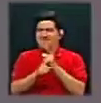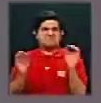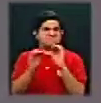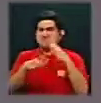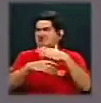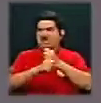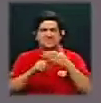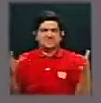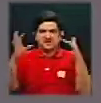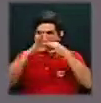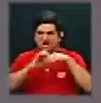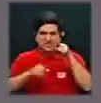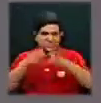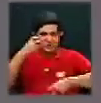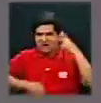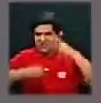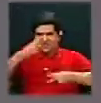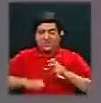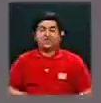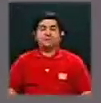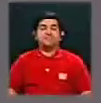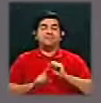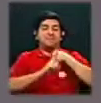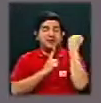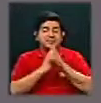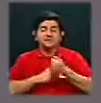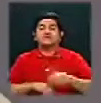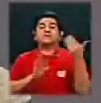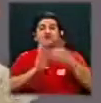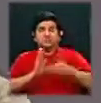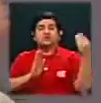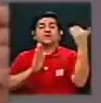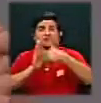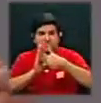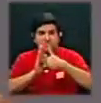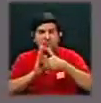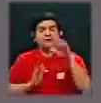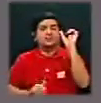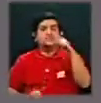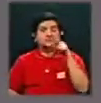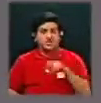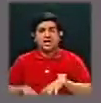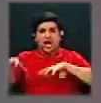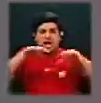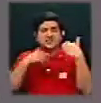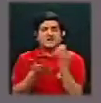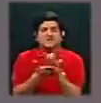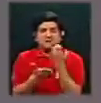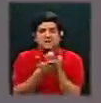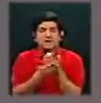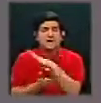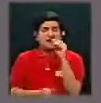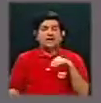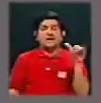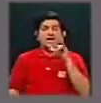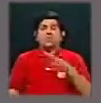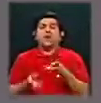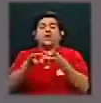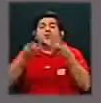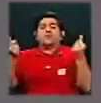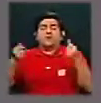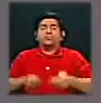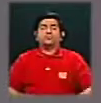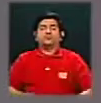nada en relación con ese problema, uh-huh. que es un factor que debe estar afectando el dinamismo de la economía y debe estar provocando